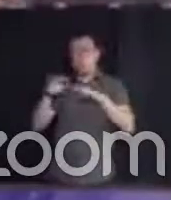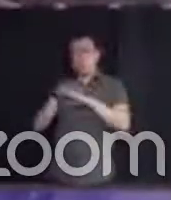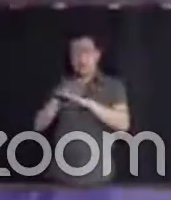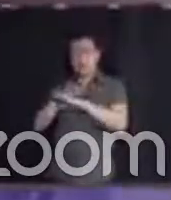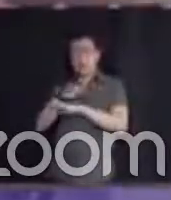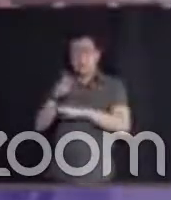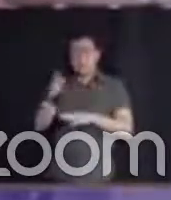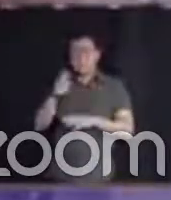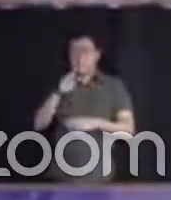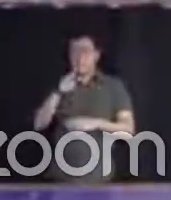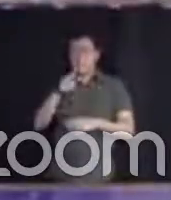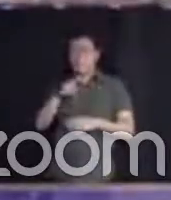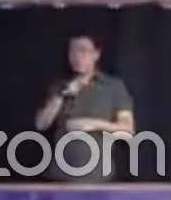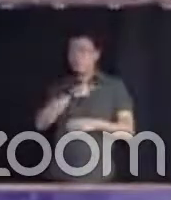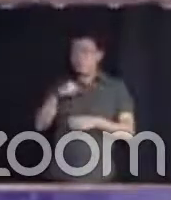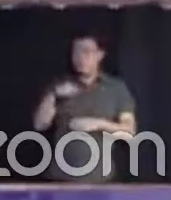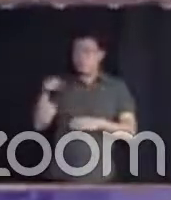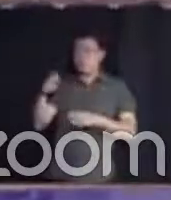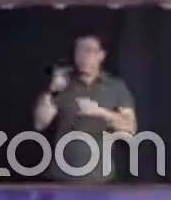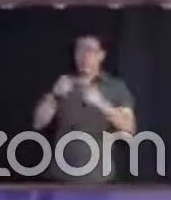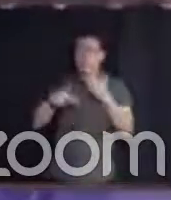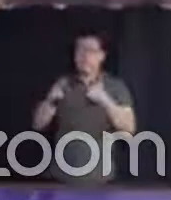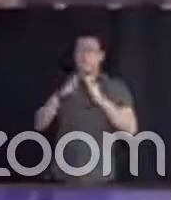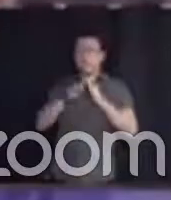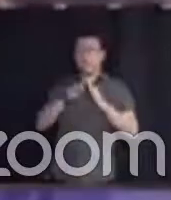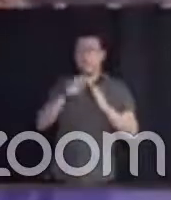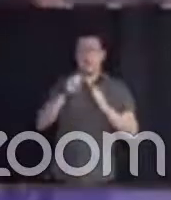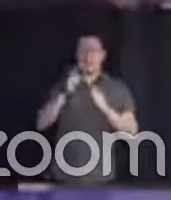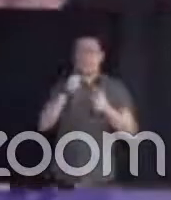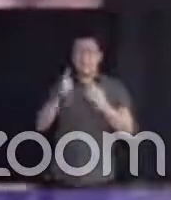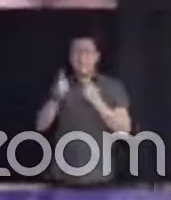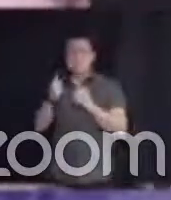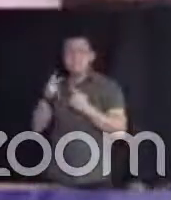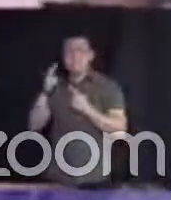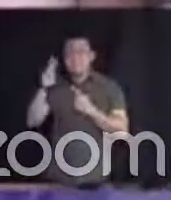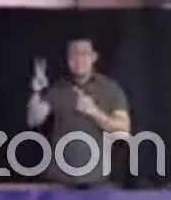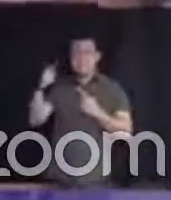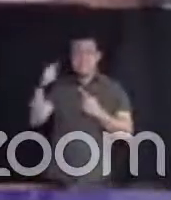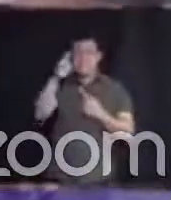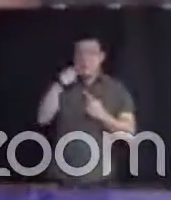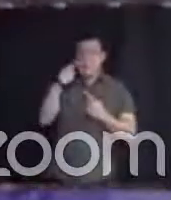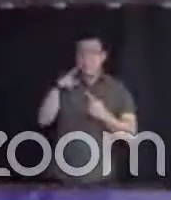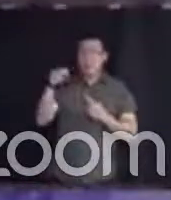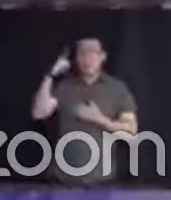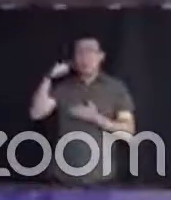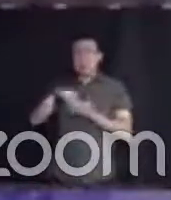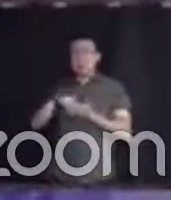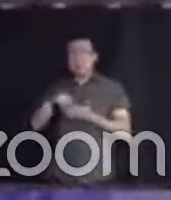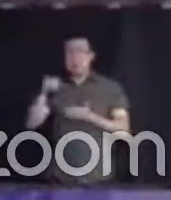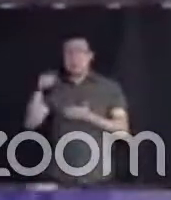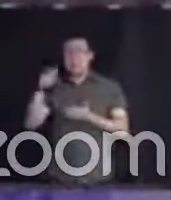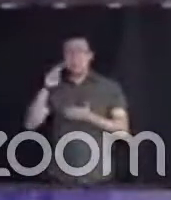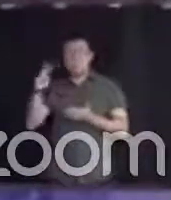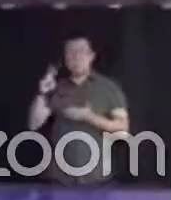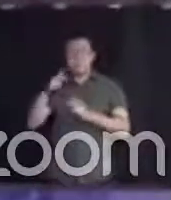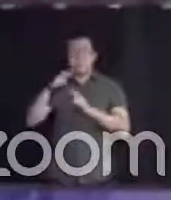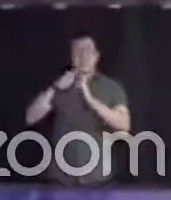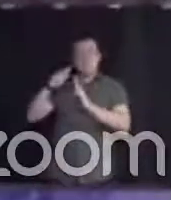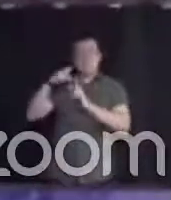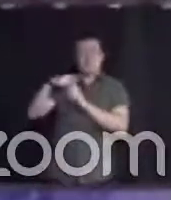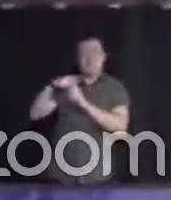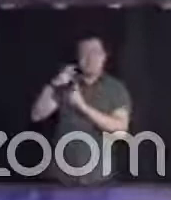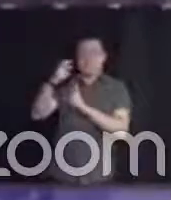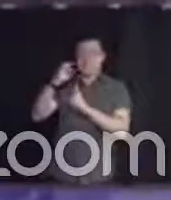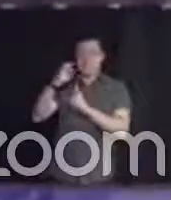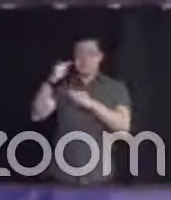comentando las expresiones, la emoción. ¿Viste esto? ¿Viste la cara de lo que puso el otro que no creía y que vio que tuvo este resultado? Todas esas